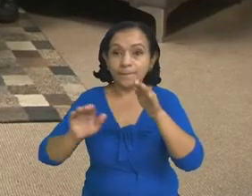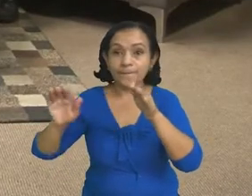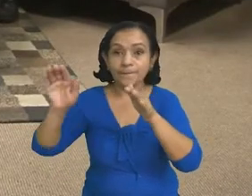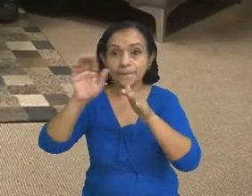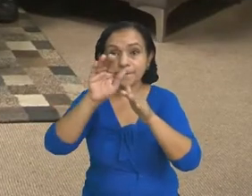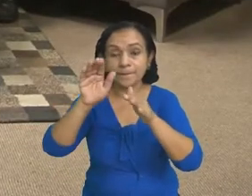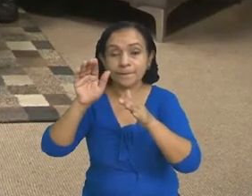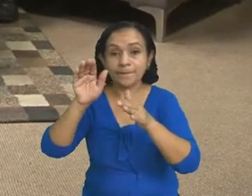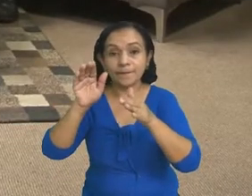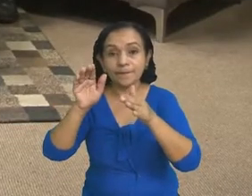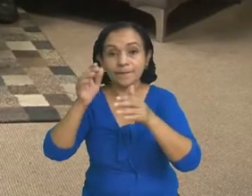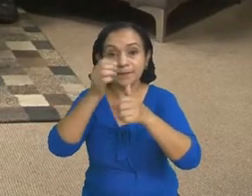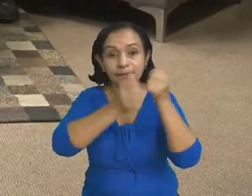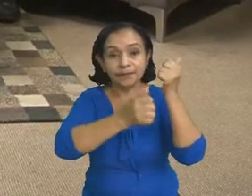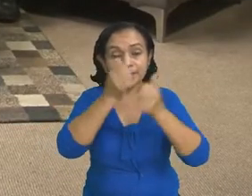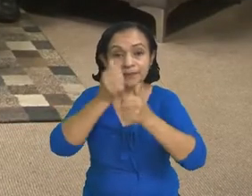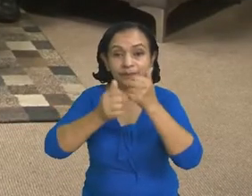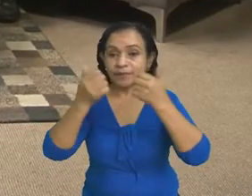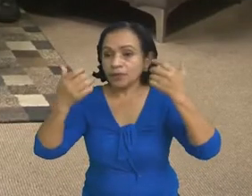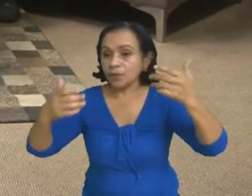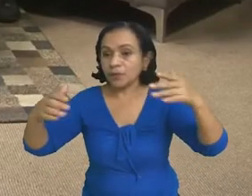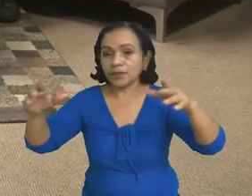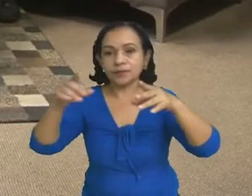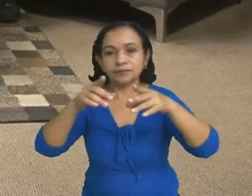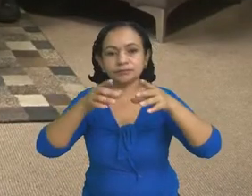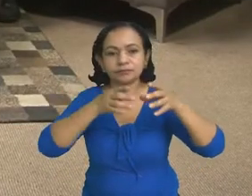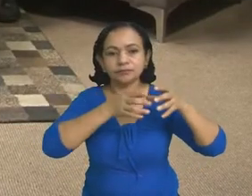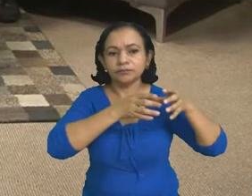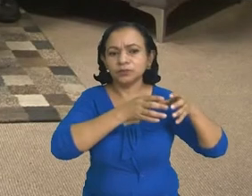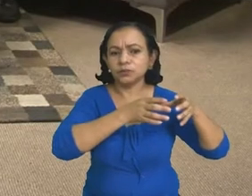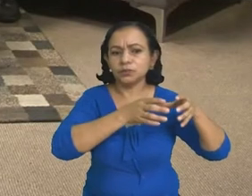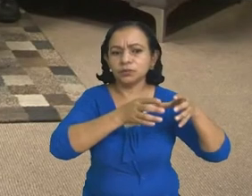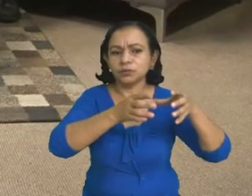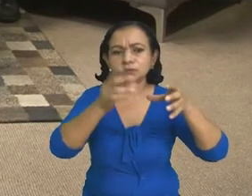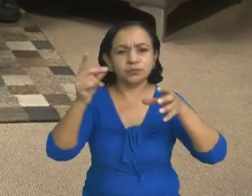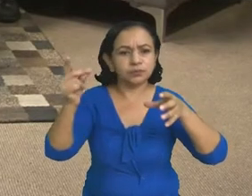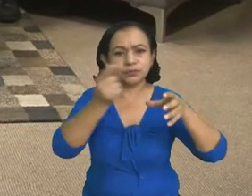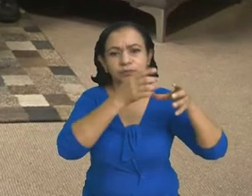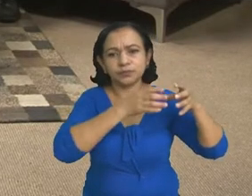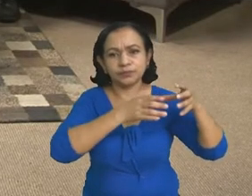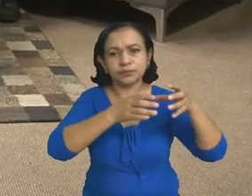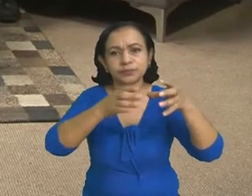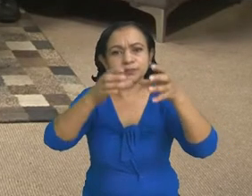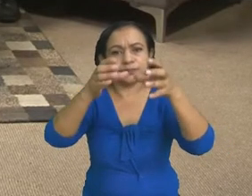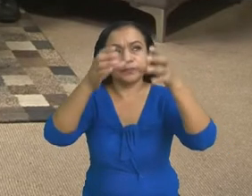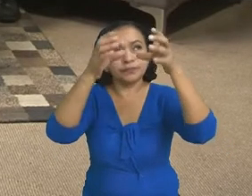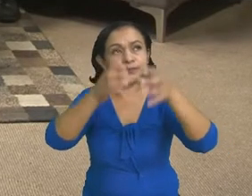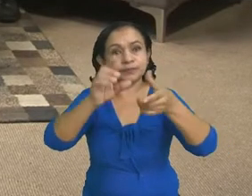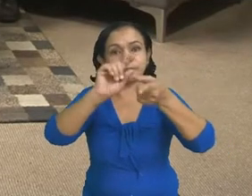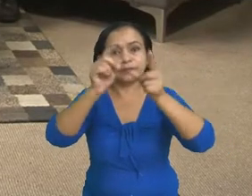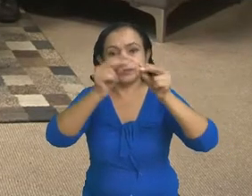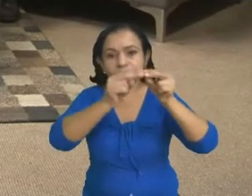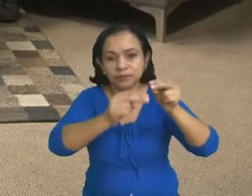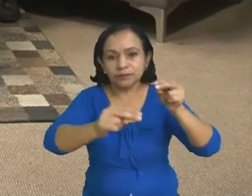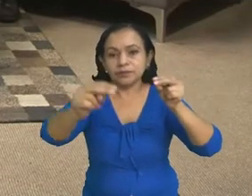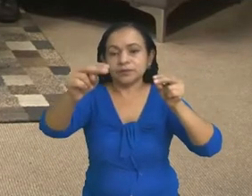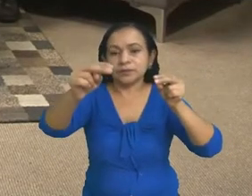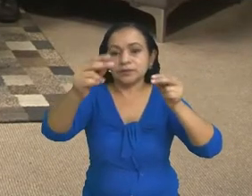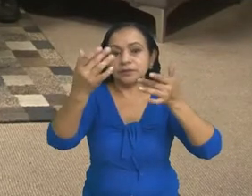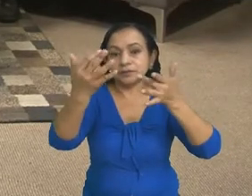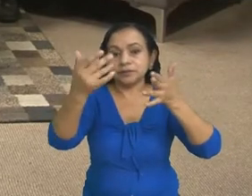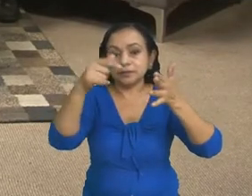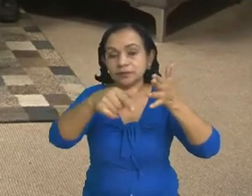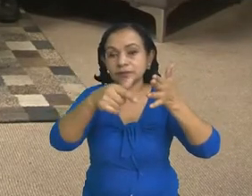cuando hay un daño en un transformador existente, se lleve muy rápidamente y se instale. Sí, eso sí.